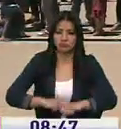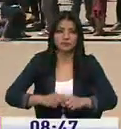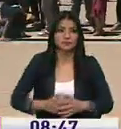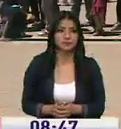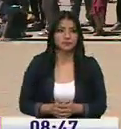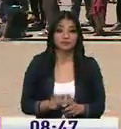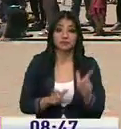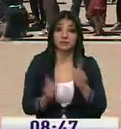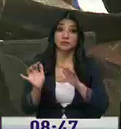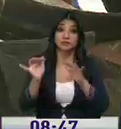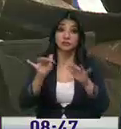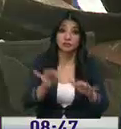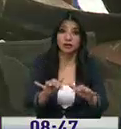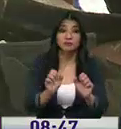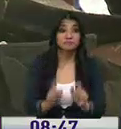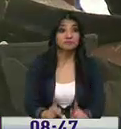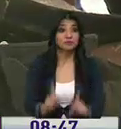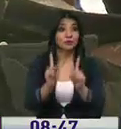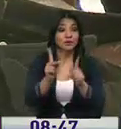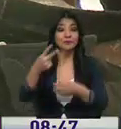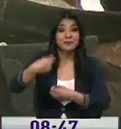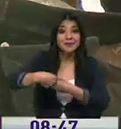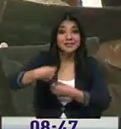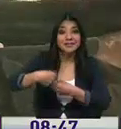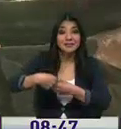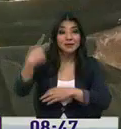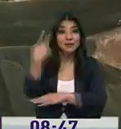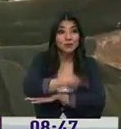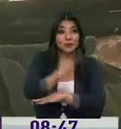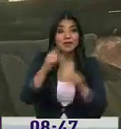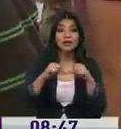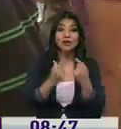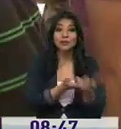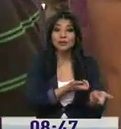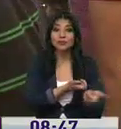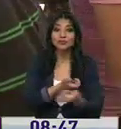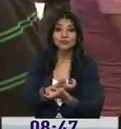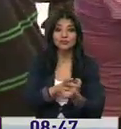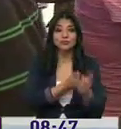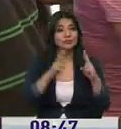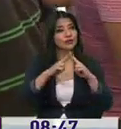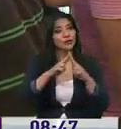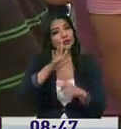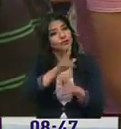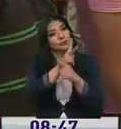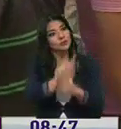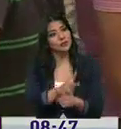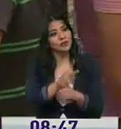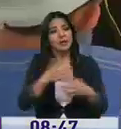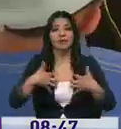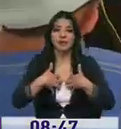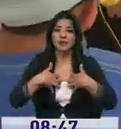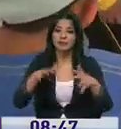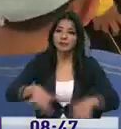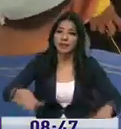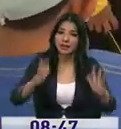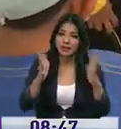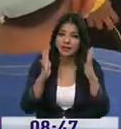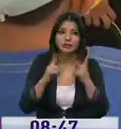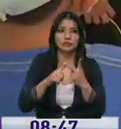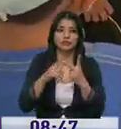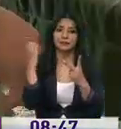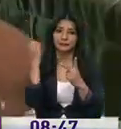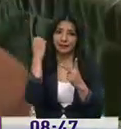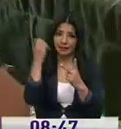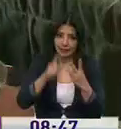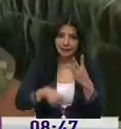asistentes tuvieron la oportunidad de ser parte por un día del Cuerpo de Bomberos, conocer más sobre el cuidado de la fauna silvestre, medidas de primeros auxilios, gestión